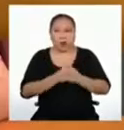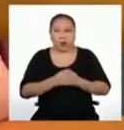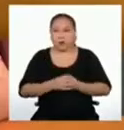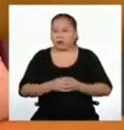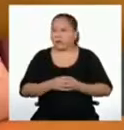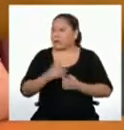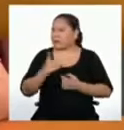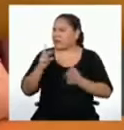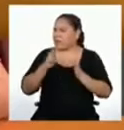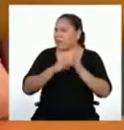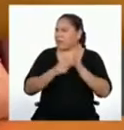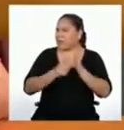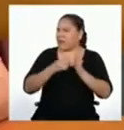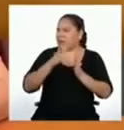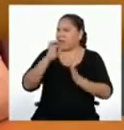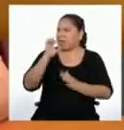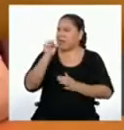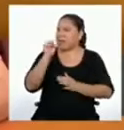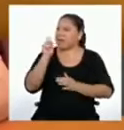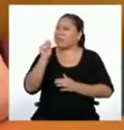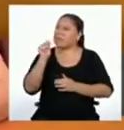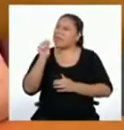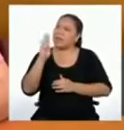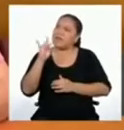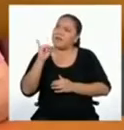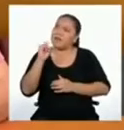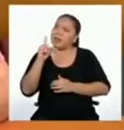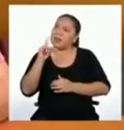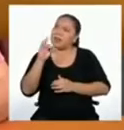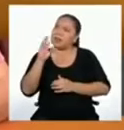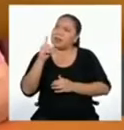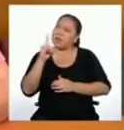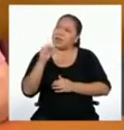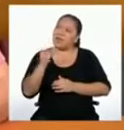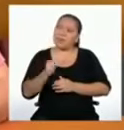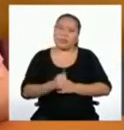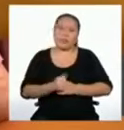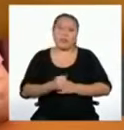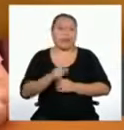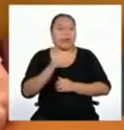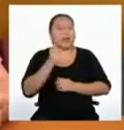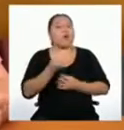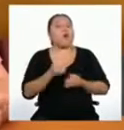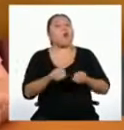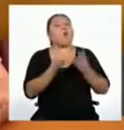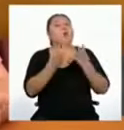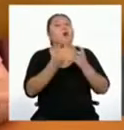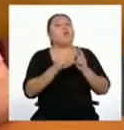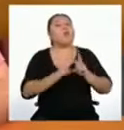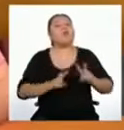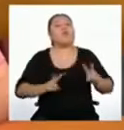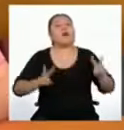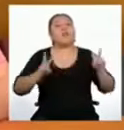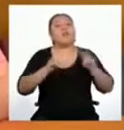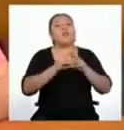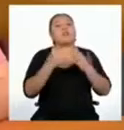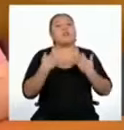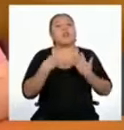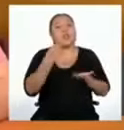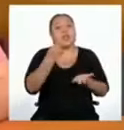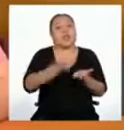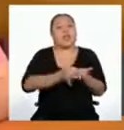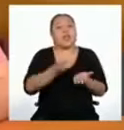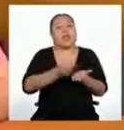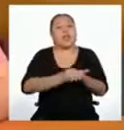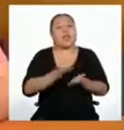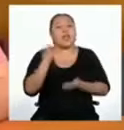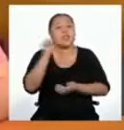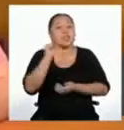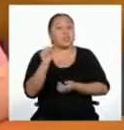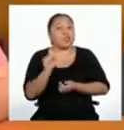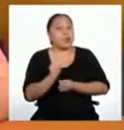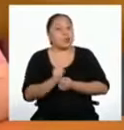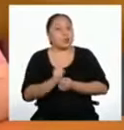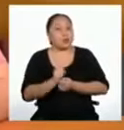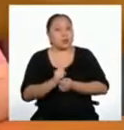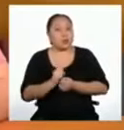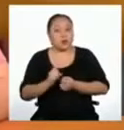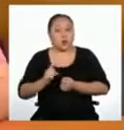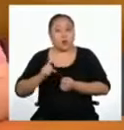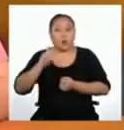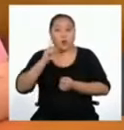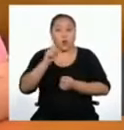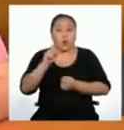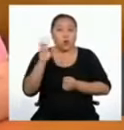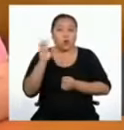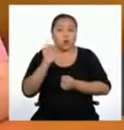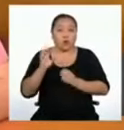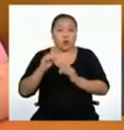Me refiero al valor monetario de nuestra moneda nacional, el sol. Mientras más valga un